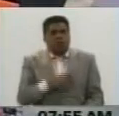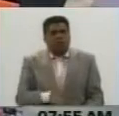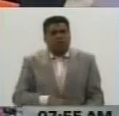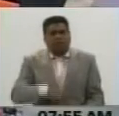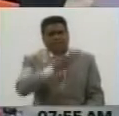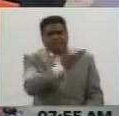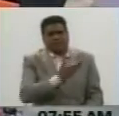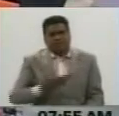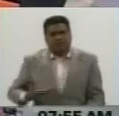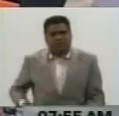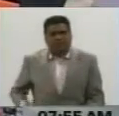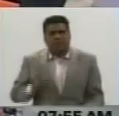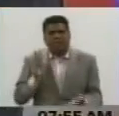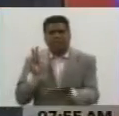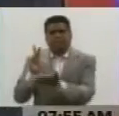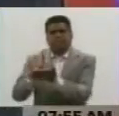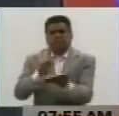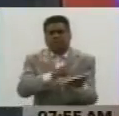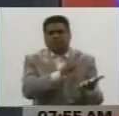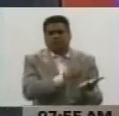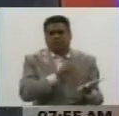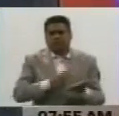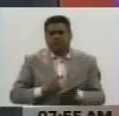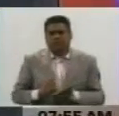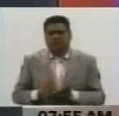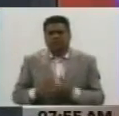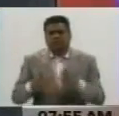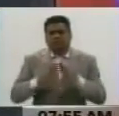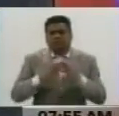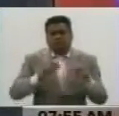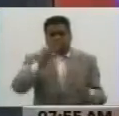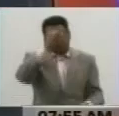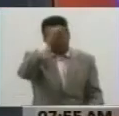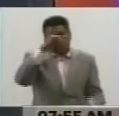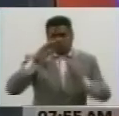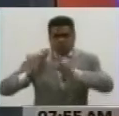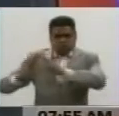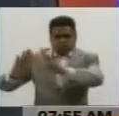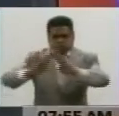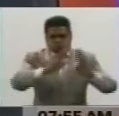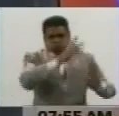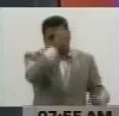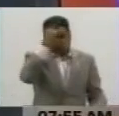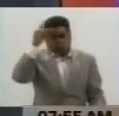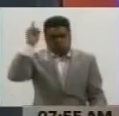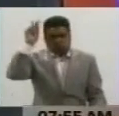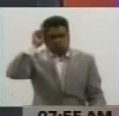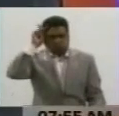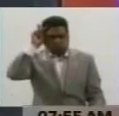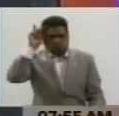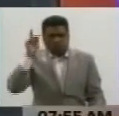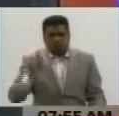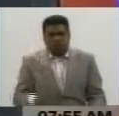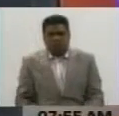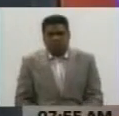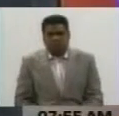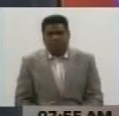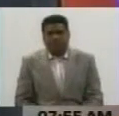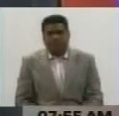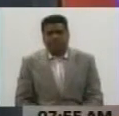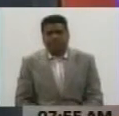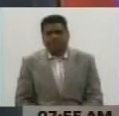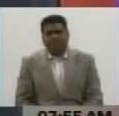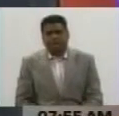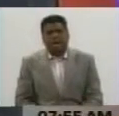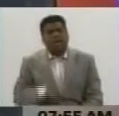Maduro, darle participación a nuestros pueblos y comunidades indígenas. Y el Ministerio de Pueblos y Comunidades Indígenas ha sido también